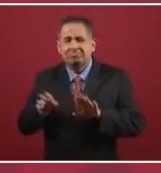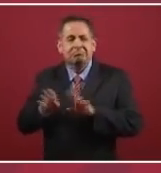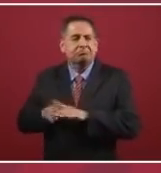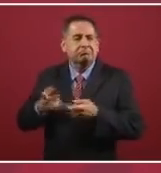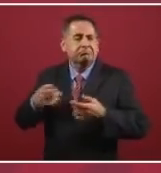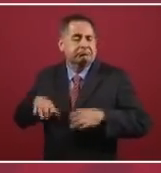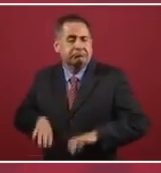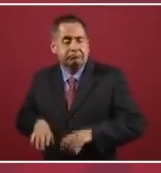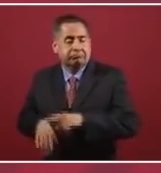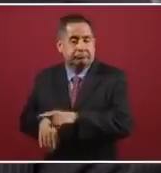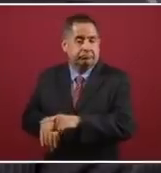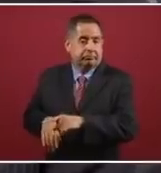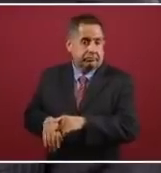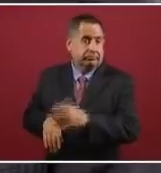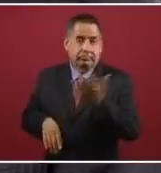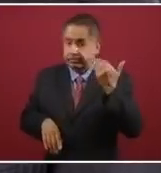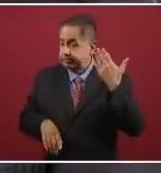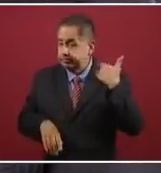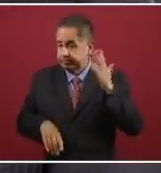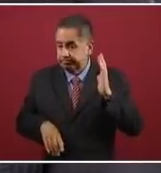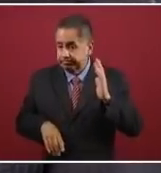en donde incluso